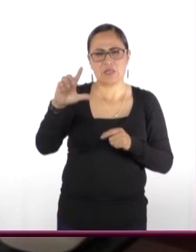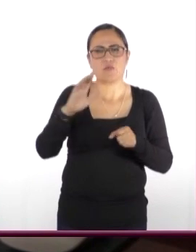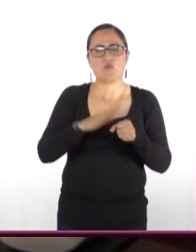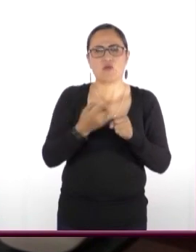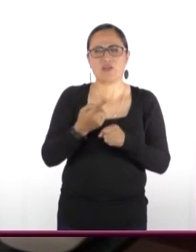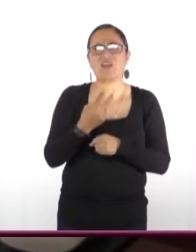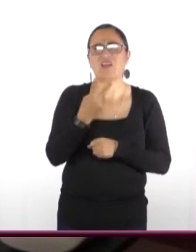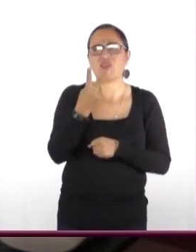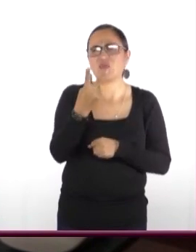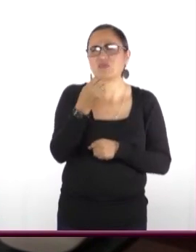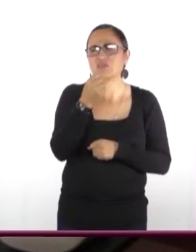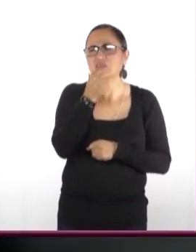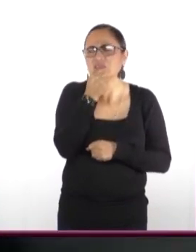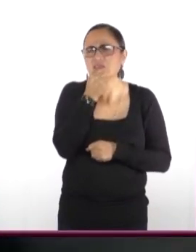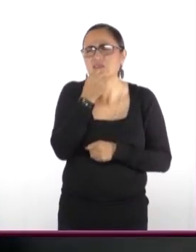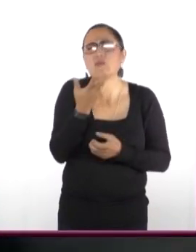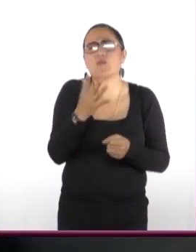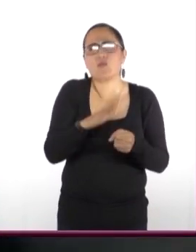2 segundos? ¿Por qué